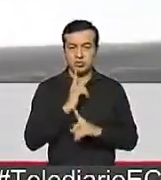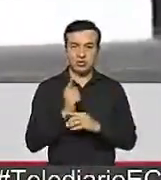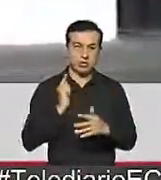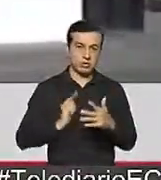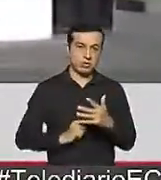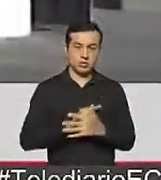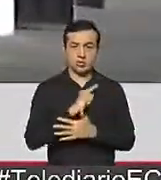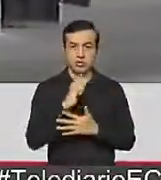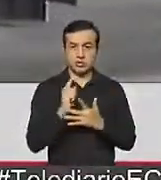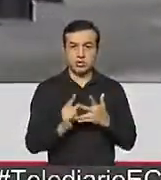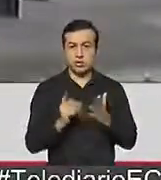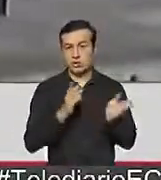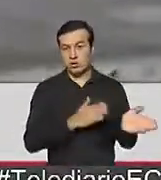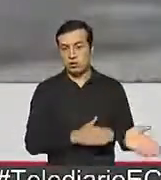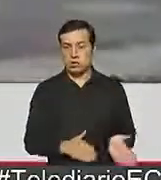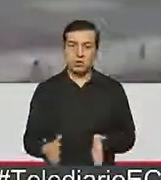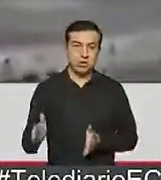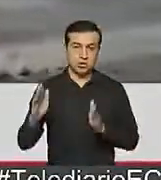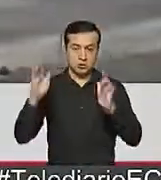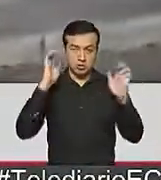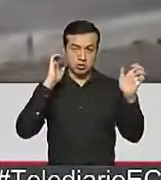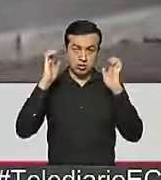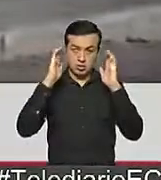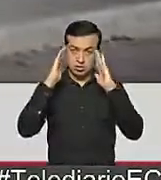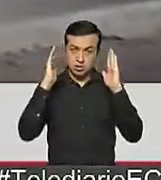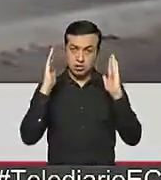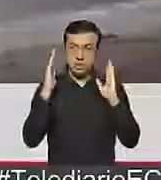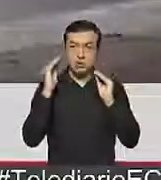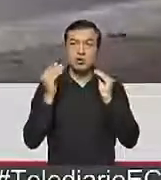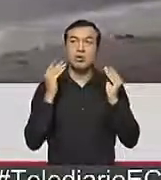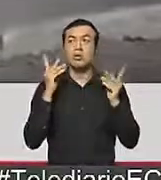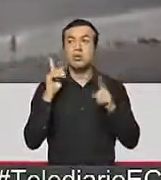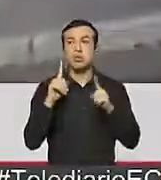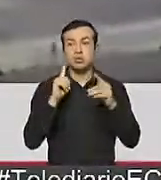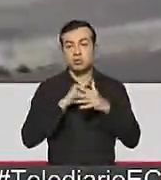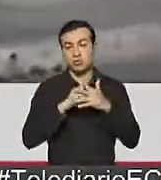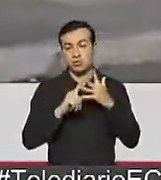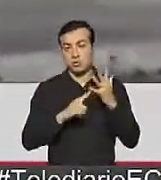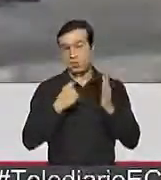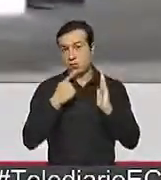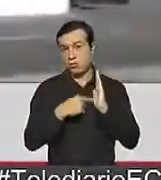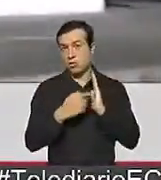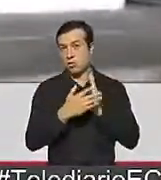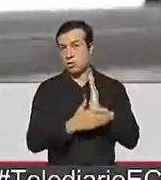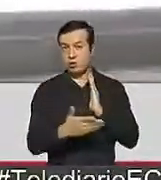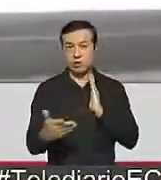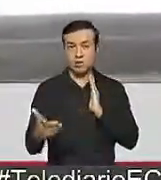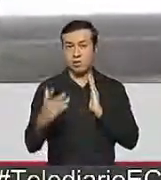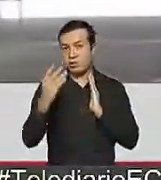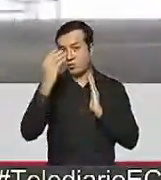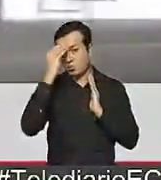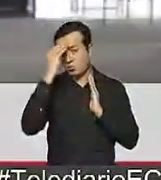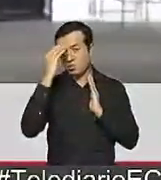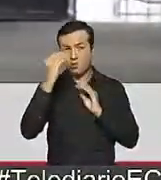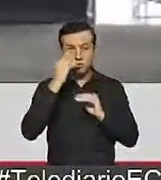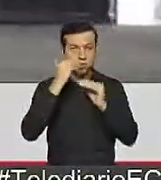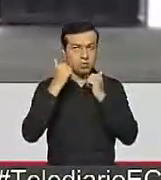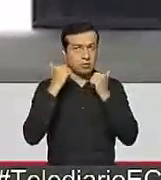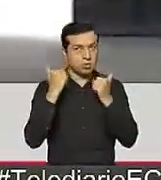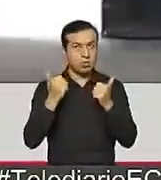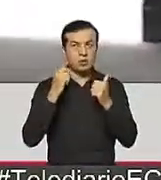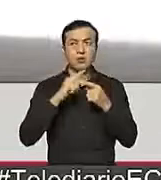de en qué consiste esta estrategia que une varios componentes, entre ellos una educación